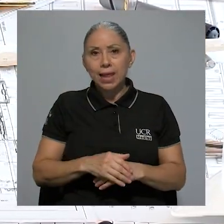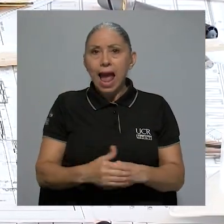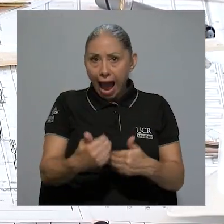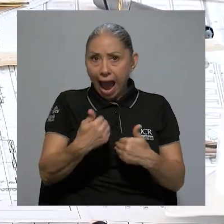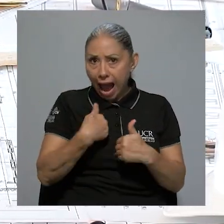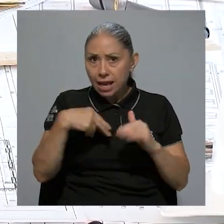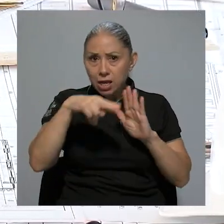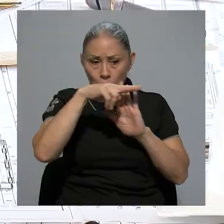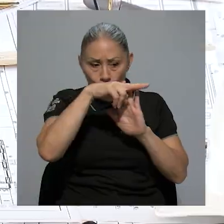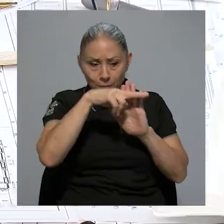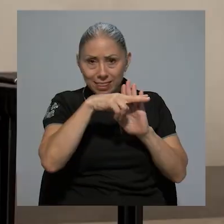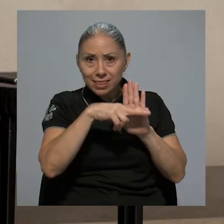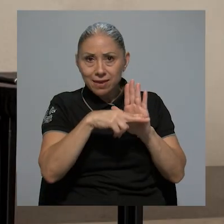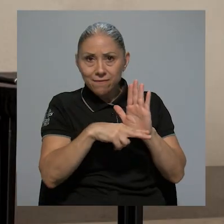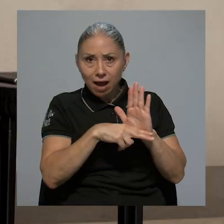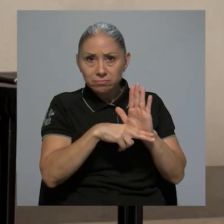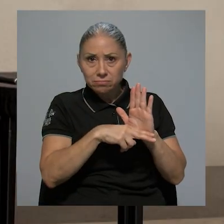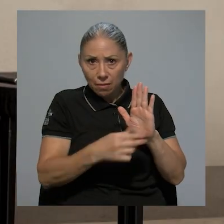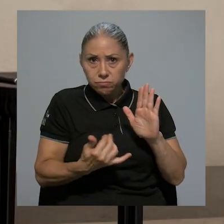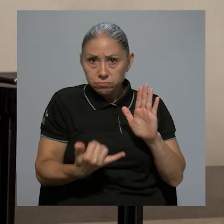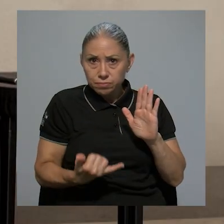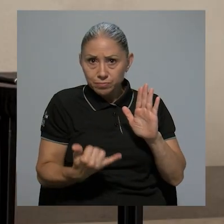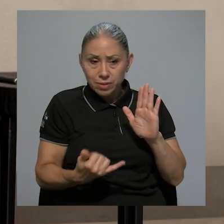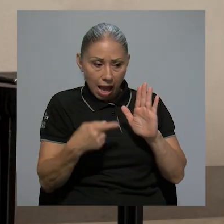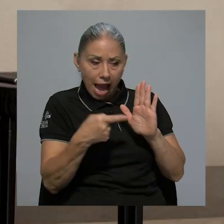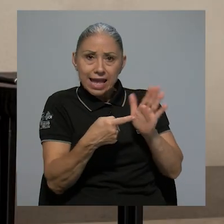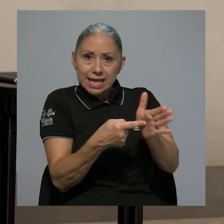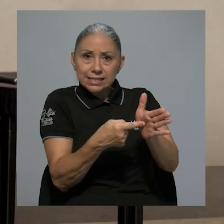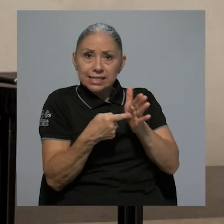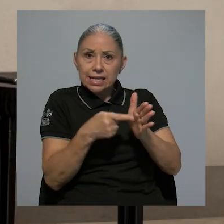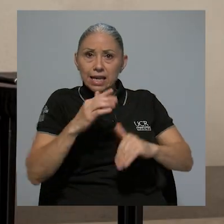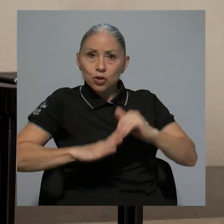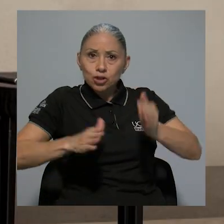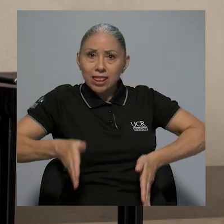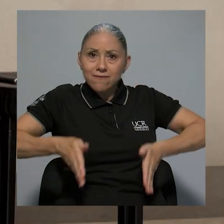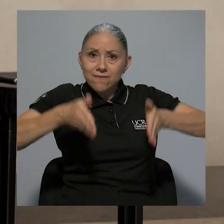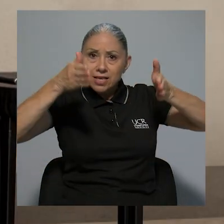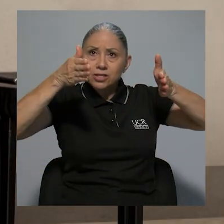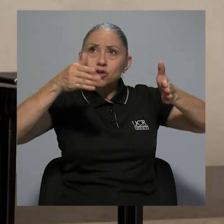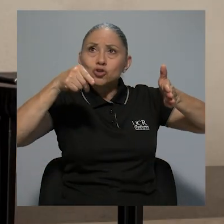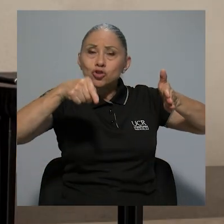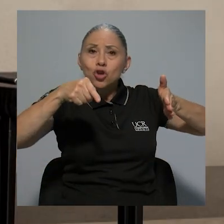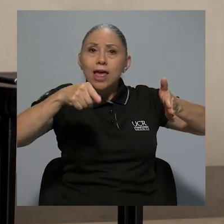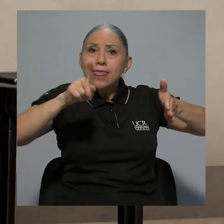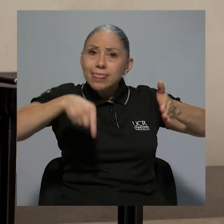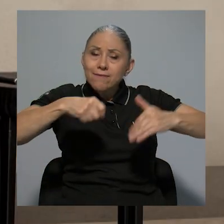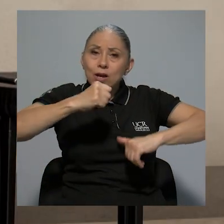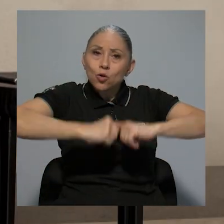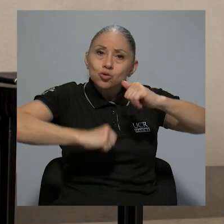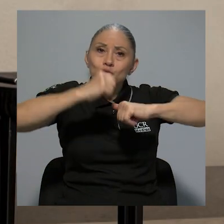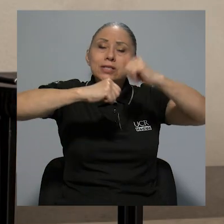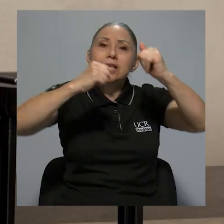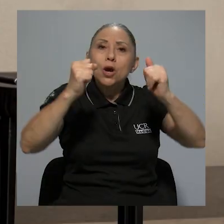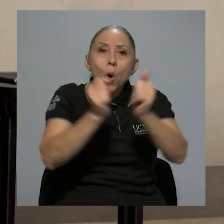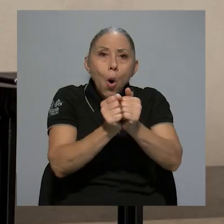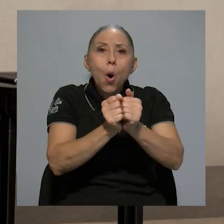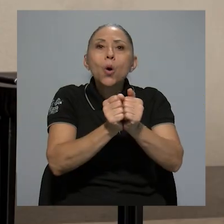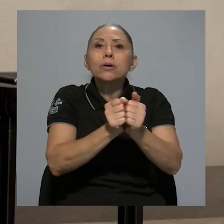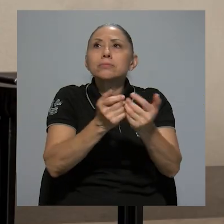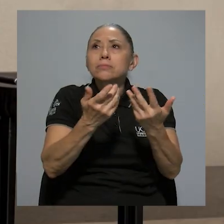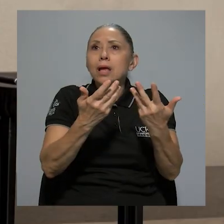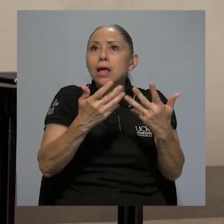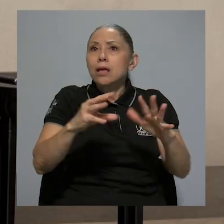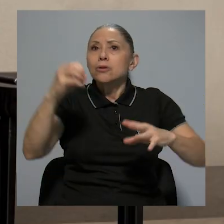Existe una normativa en este momento que exige que los edificios sean construidos bajo ciertas circunstancias de entrada de